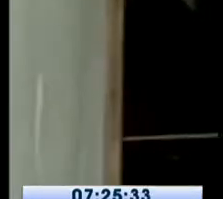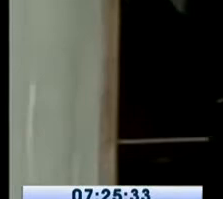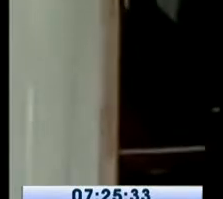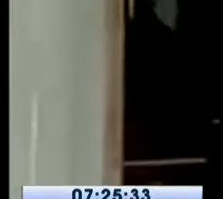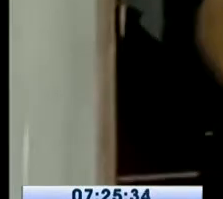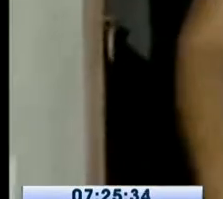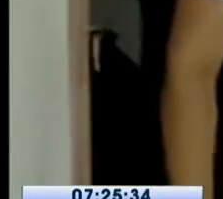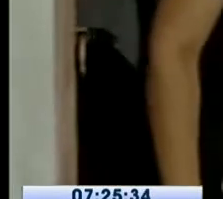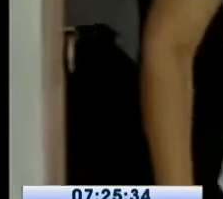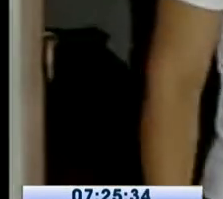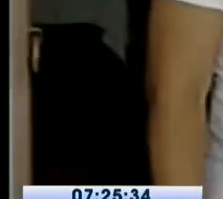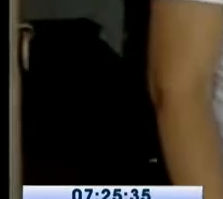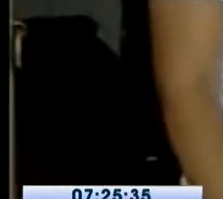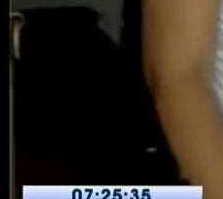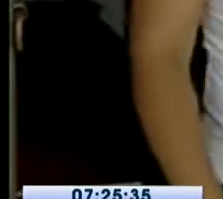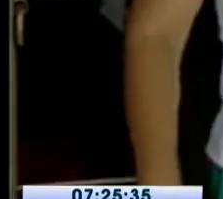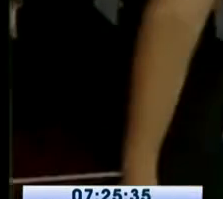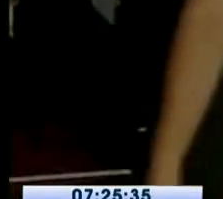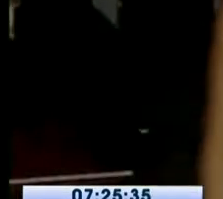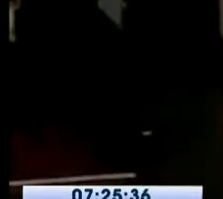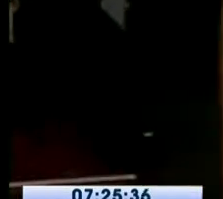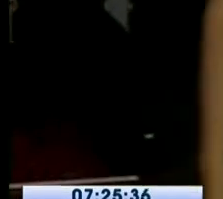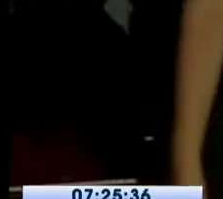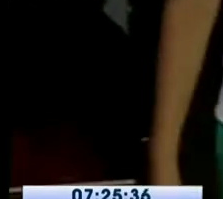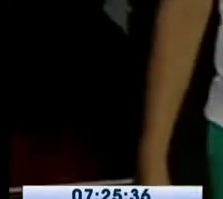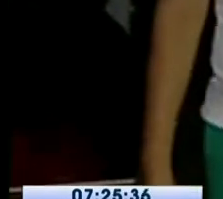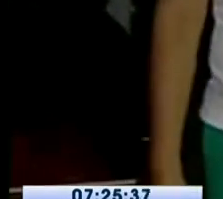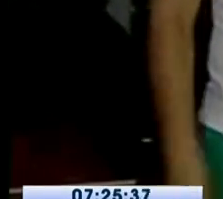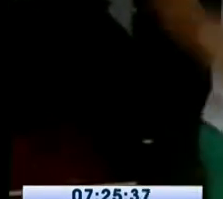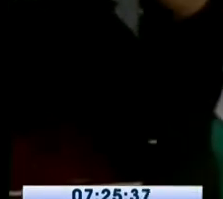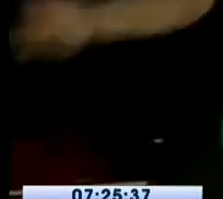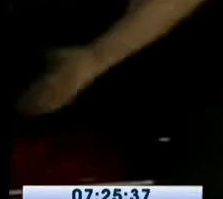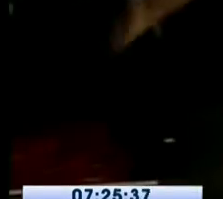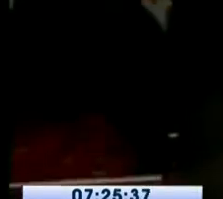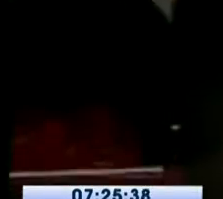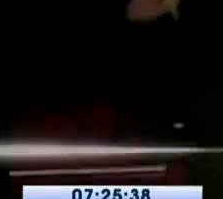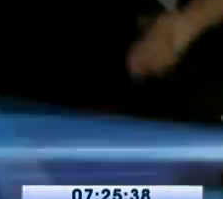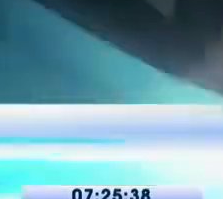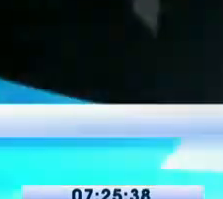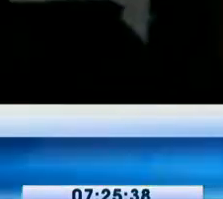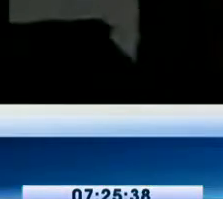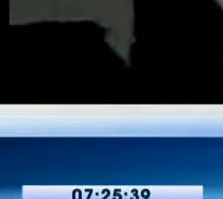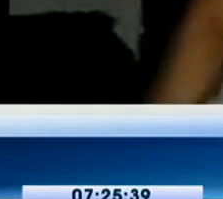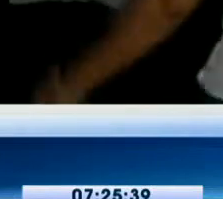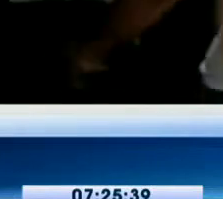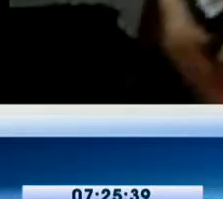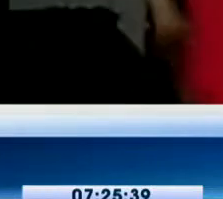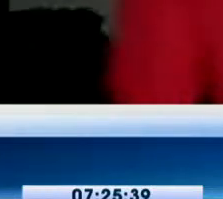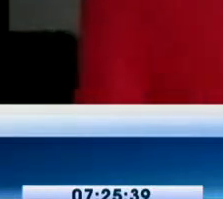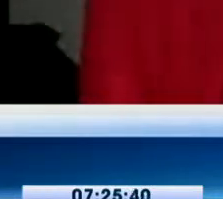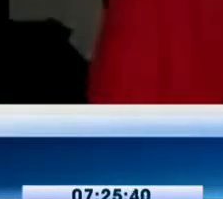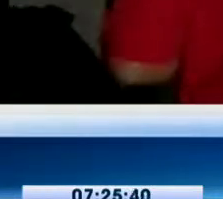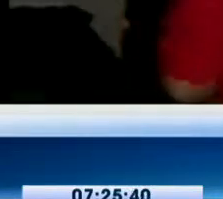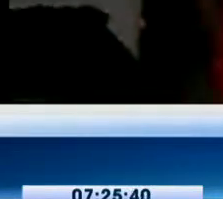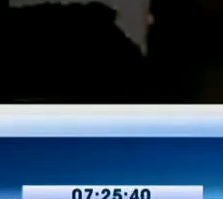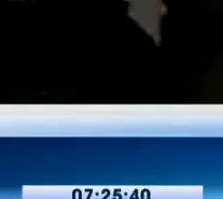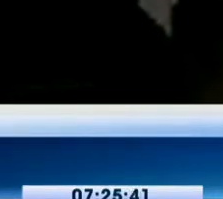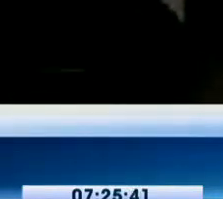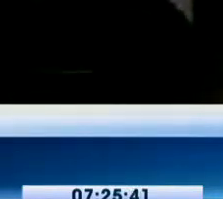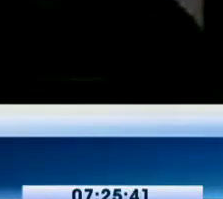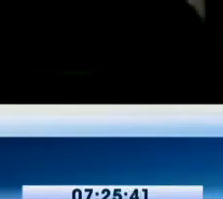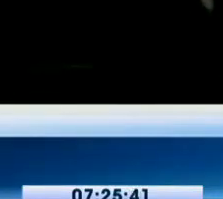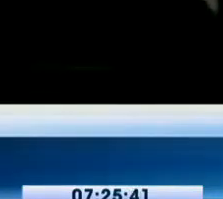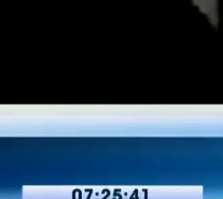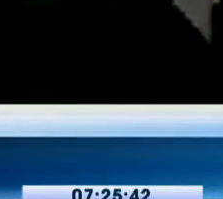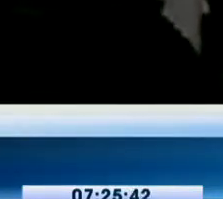Hola. Qué gusto, muy buenos días. Hola. Yo le prometí que íbamos a venir a compartir con ustedes y aquí está. Bienvenido. Vamos entonces adentro. Vamos a